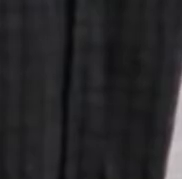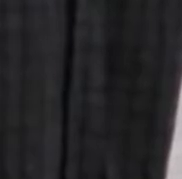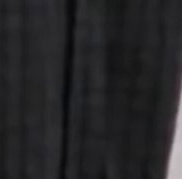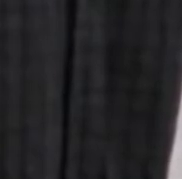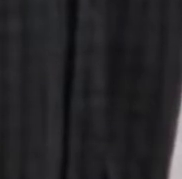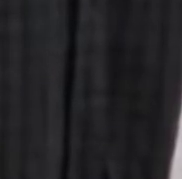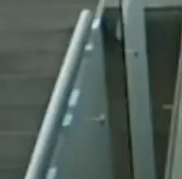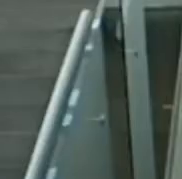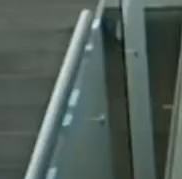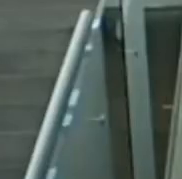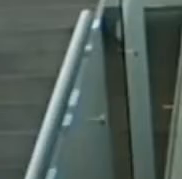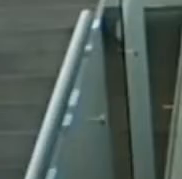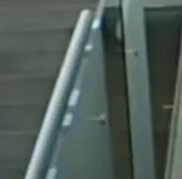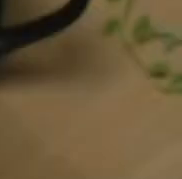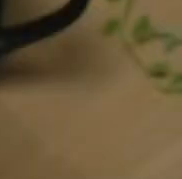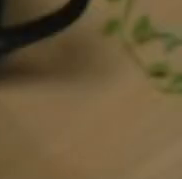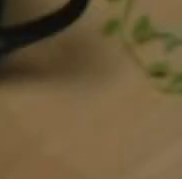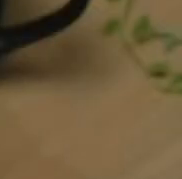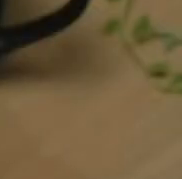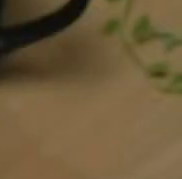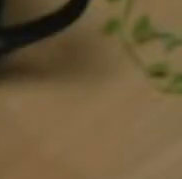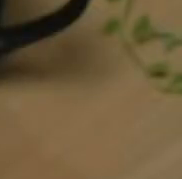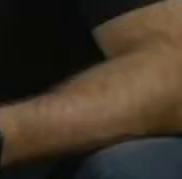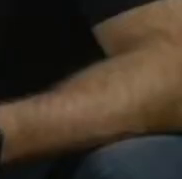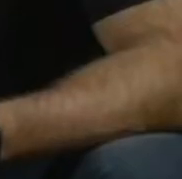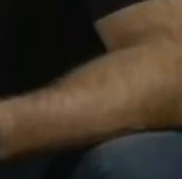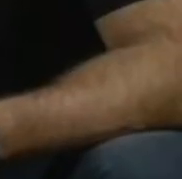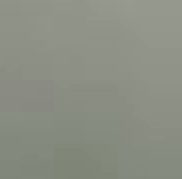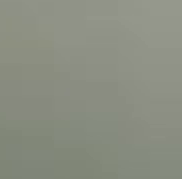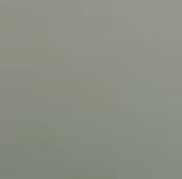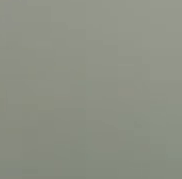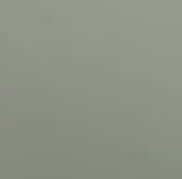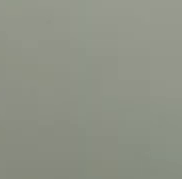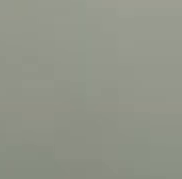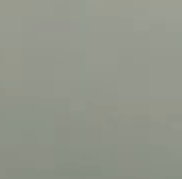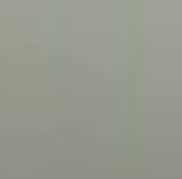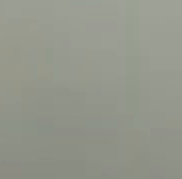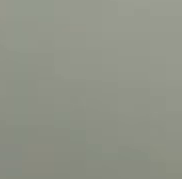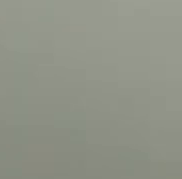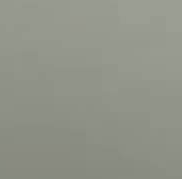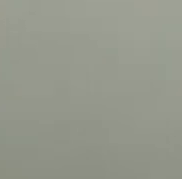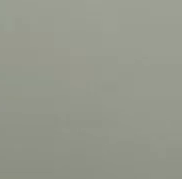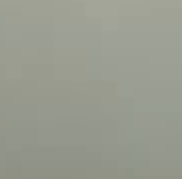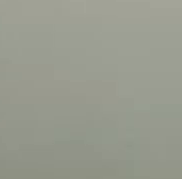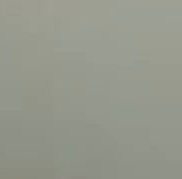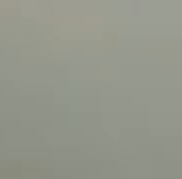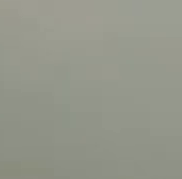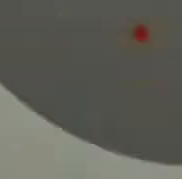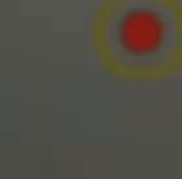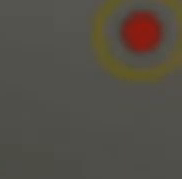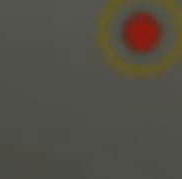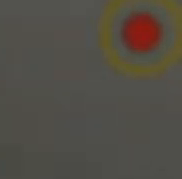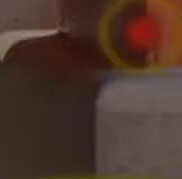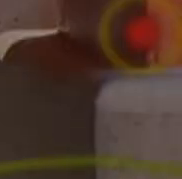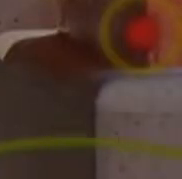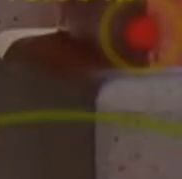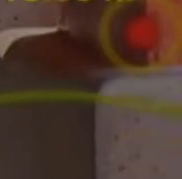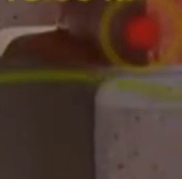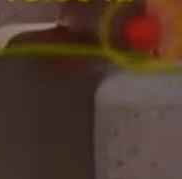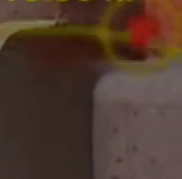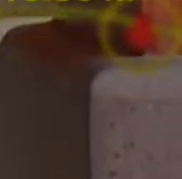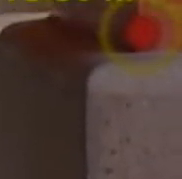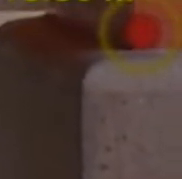vista, así como eventos, espectáculos y tendencias en todo México. Y hay que ver cuán mortífero finalmente termina siendo. Guemancio